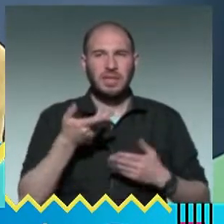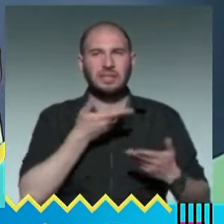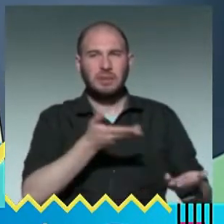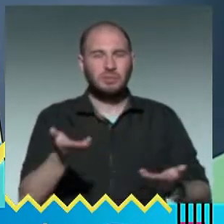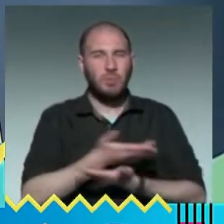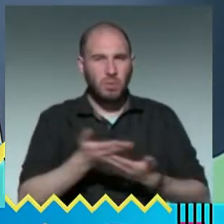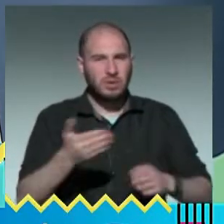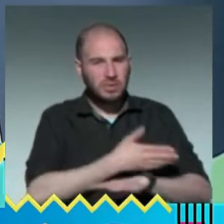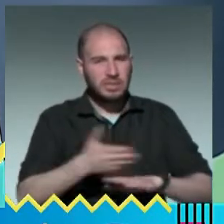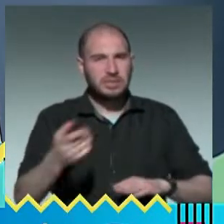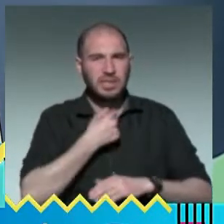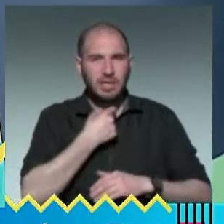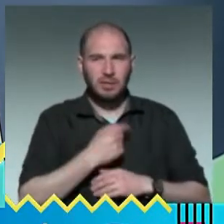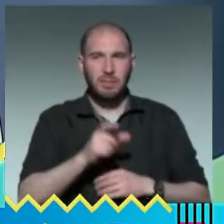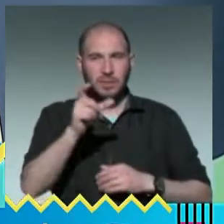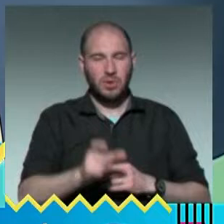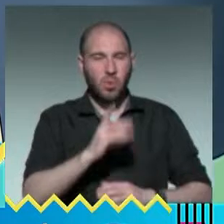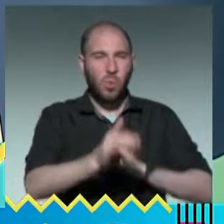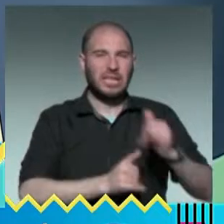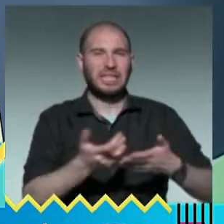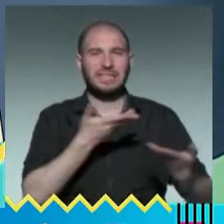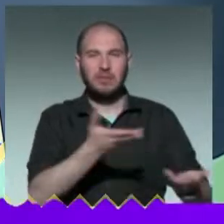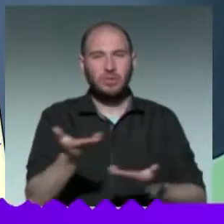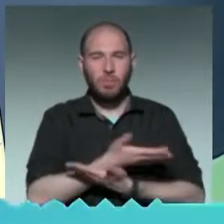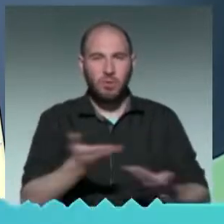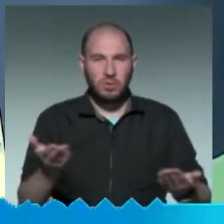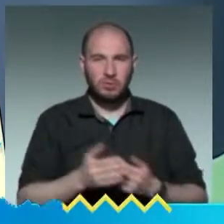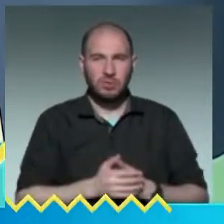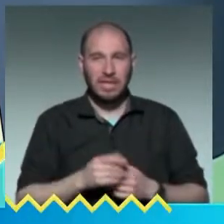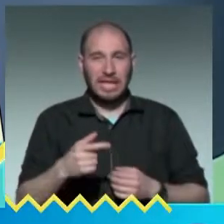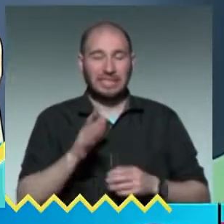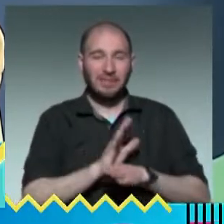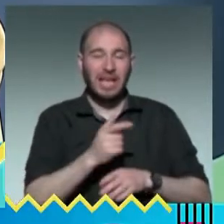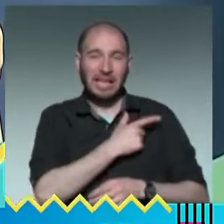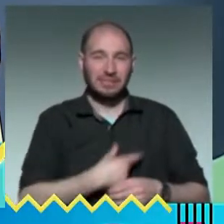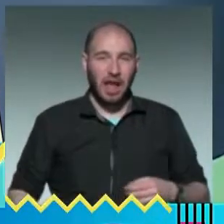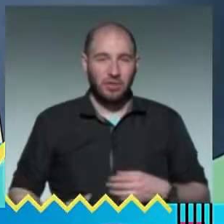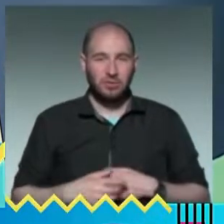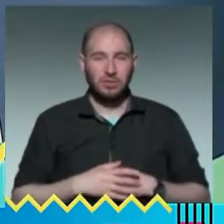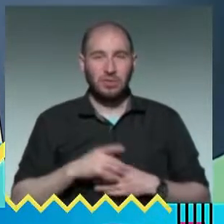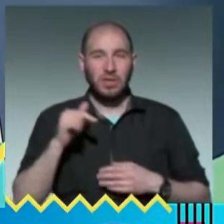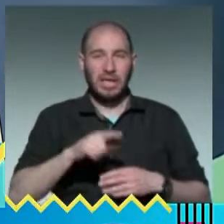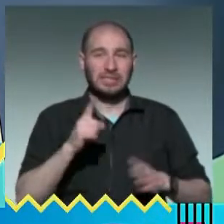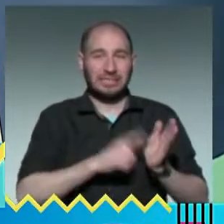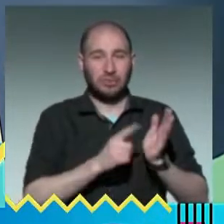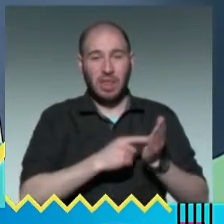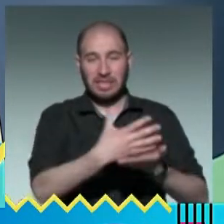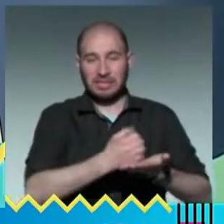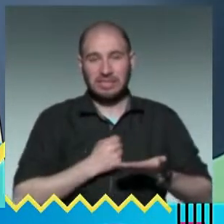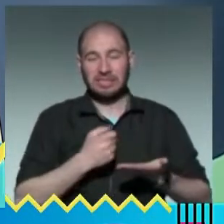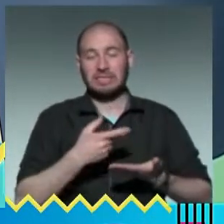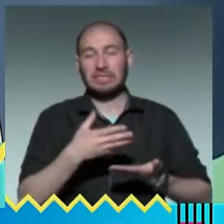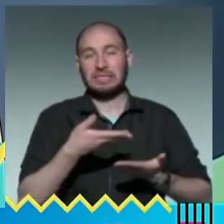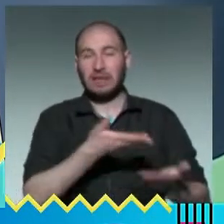servicio público. Cuando uno habla de servicio público, importa que el Estado asume la titularidad de la prestación